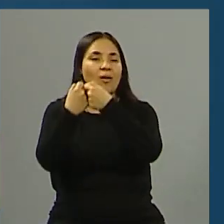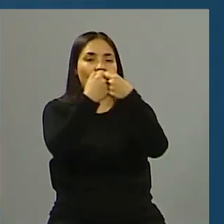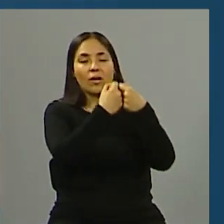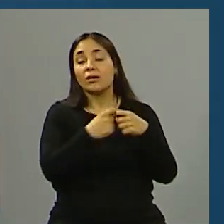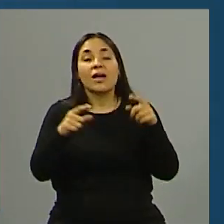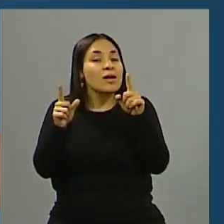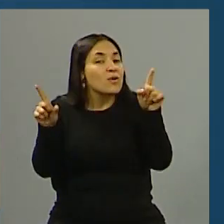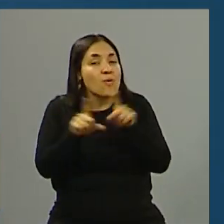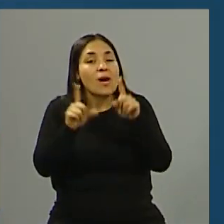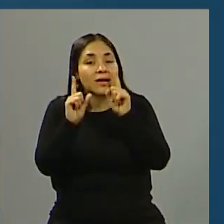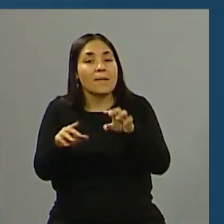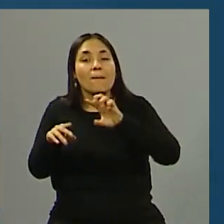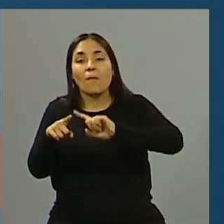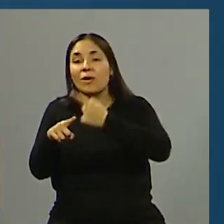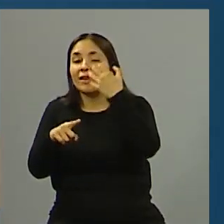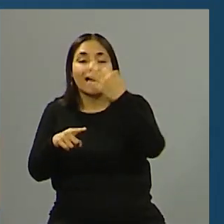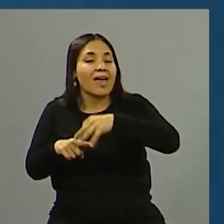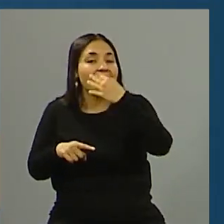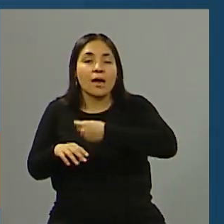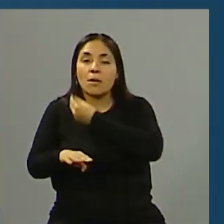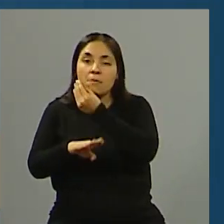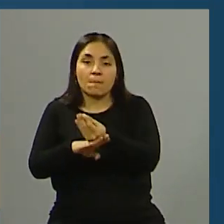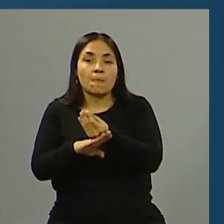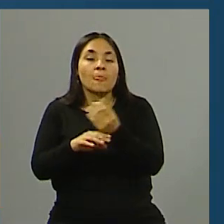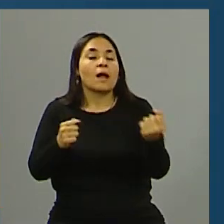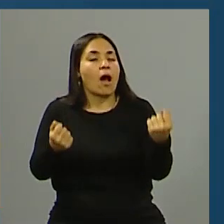a la altura de las circunstancias y generar